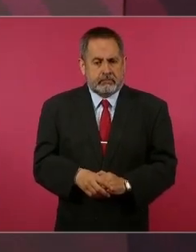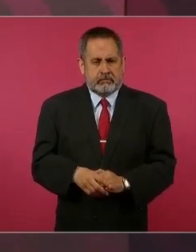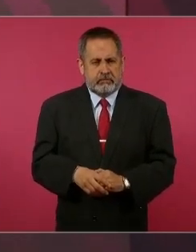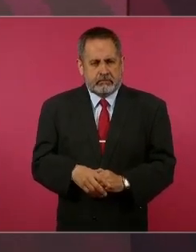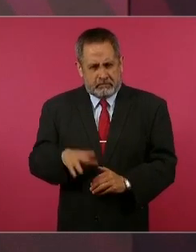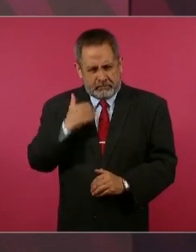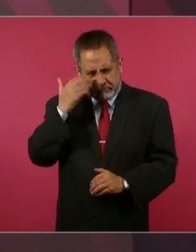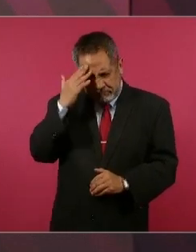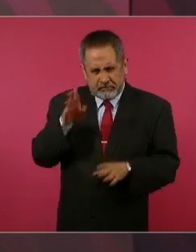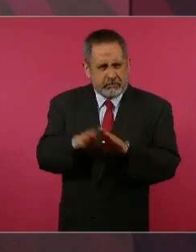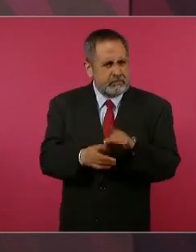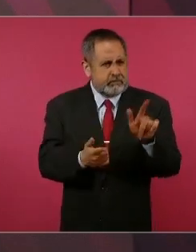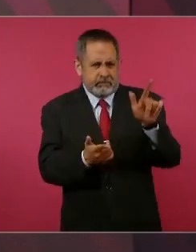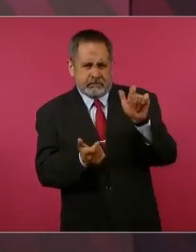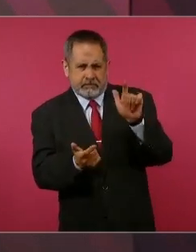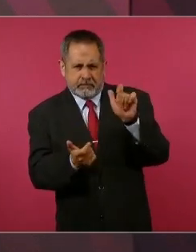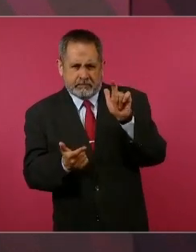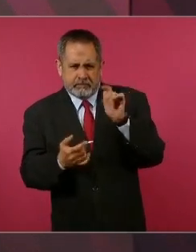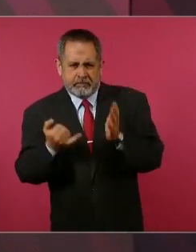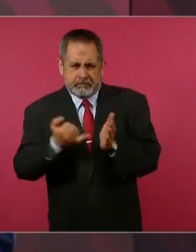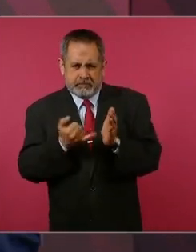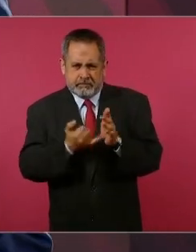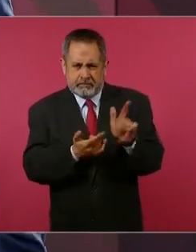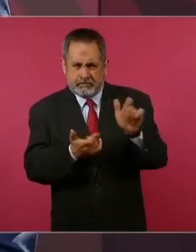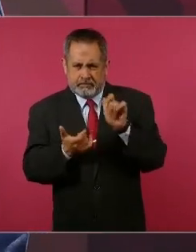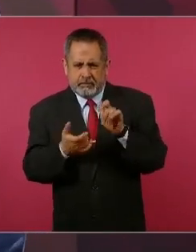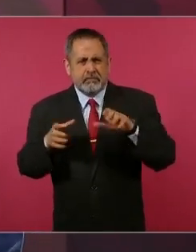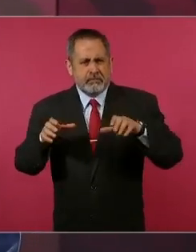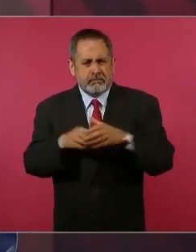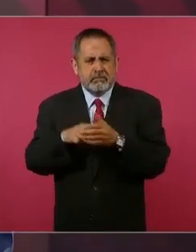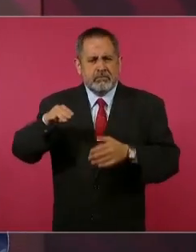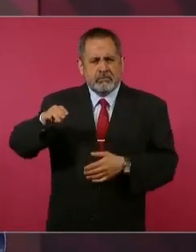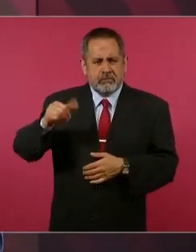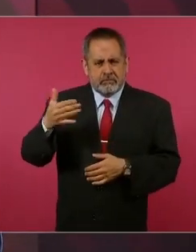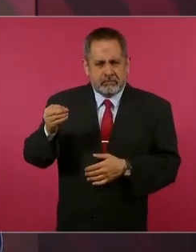cómo estuvo la recaudación hasta mayo?